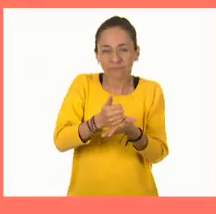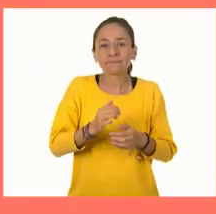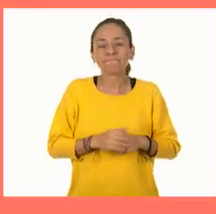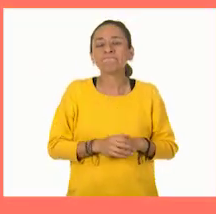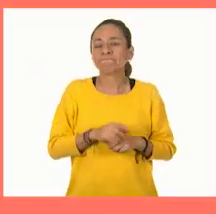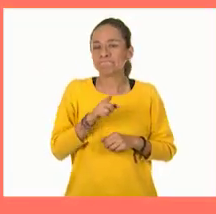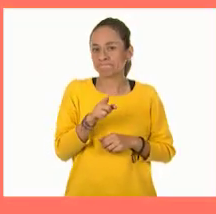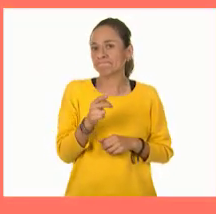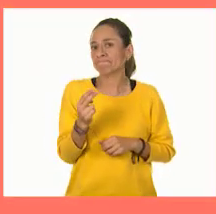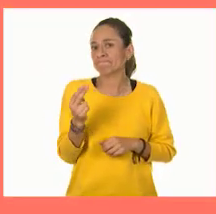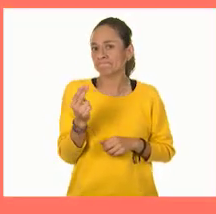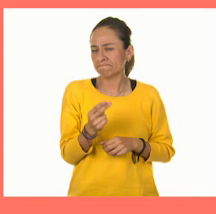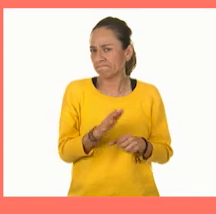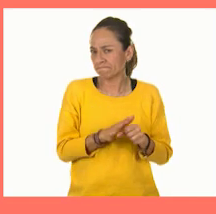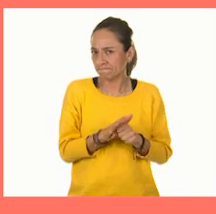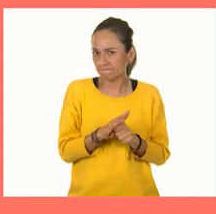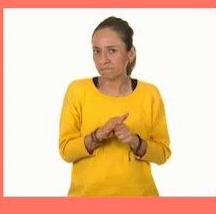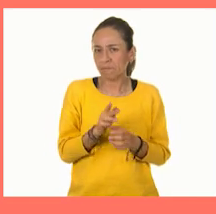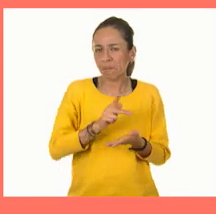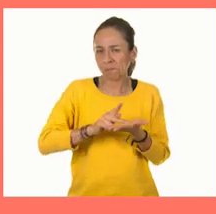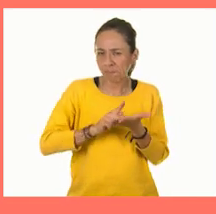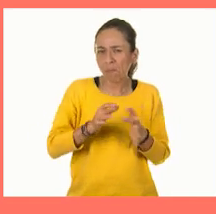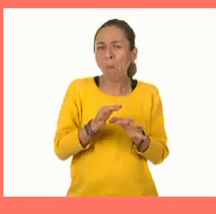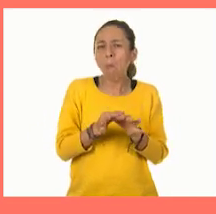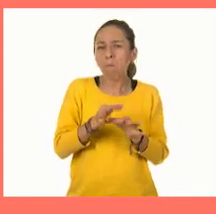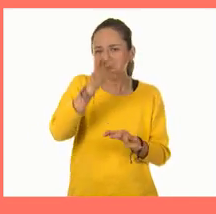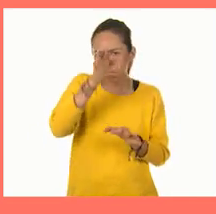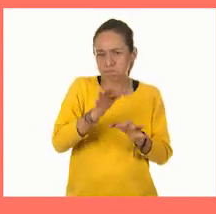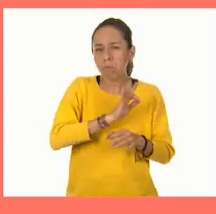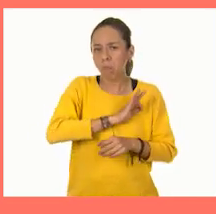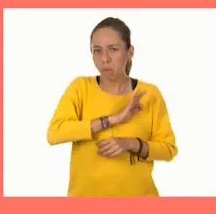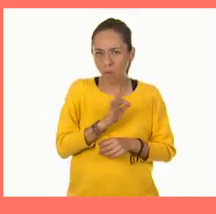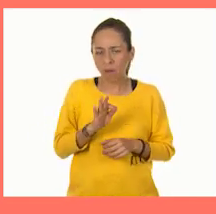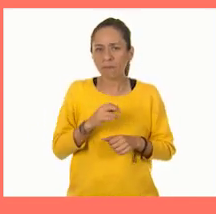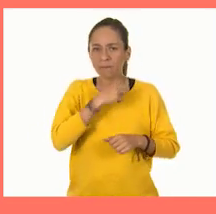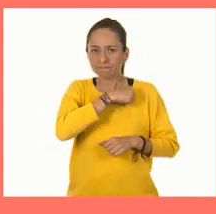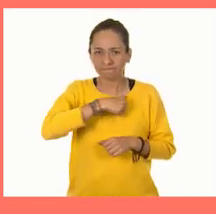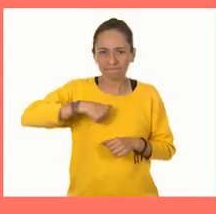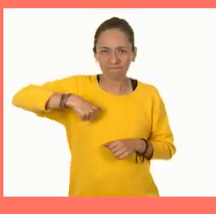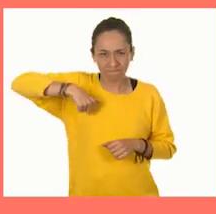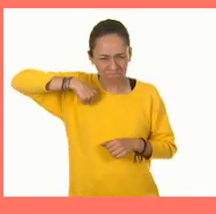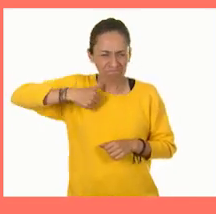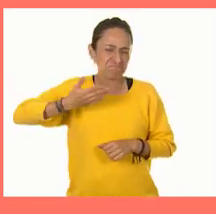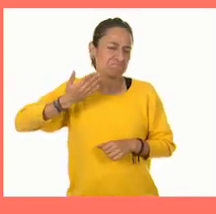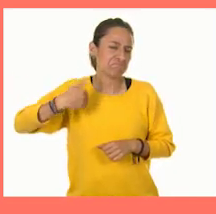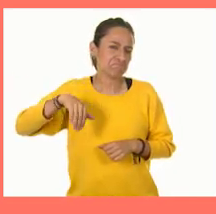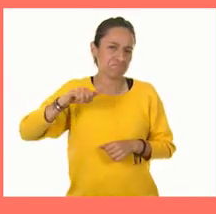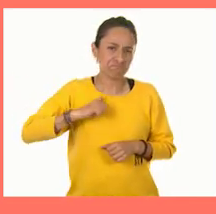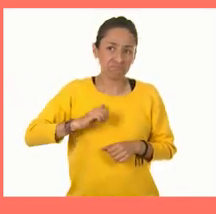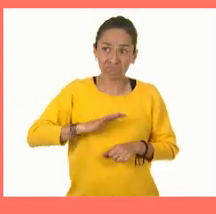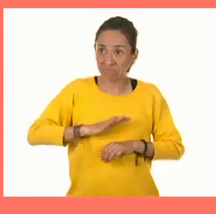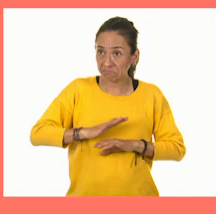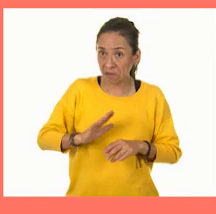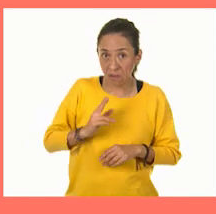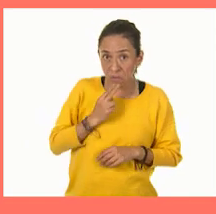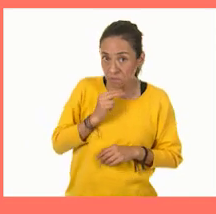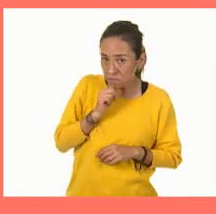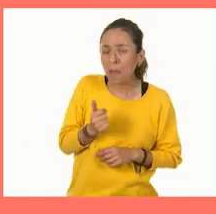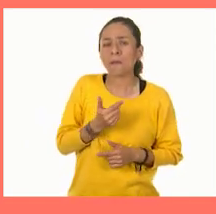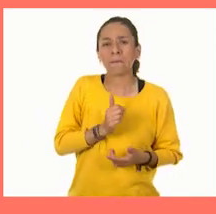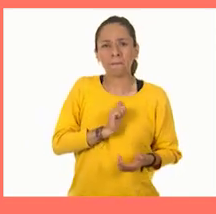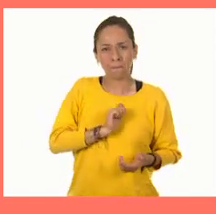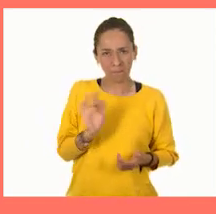Necesitarás un plumón o una pluma, una playera de algodón que ya no uses, una regla